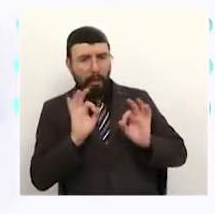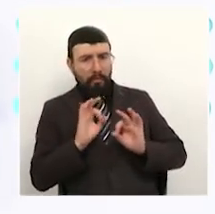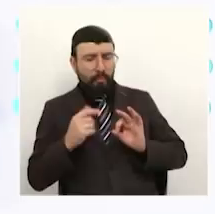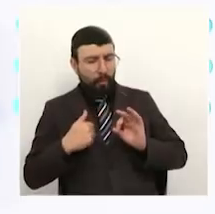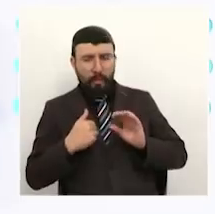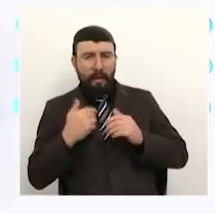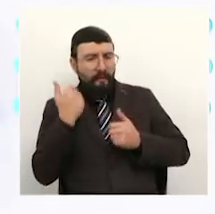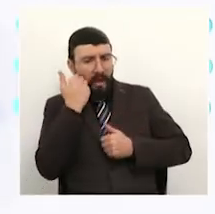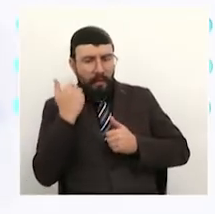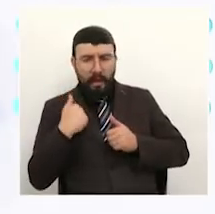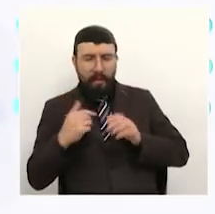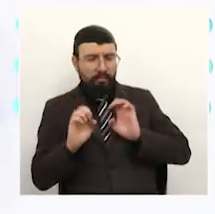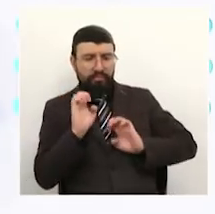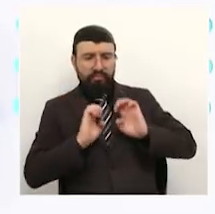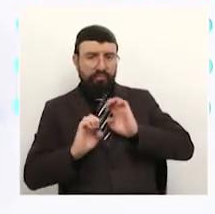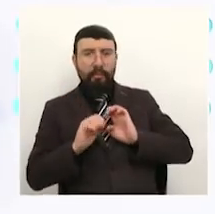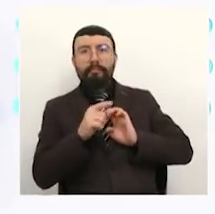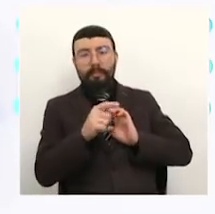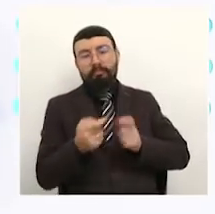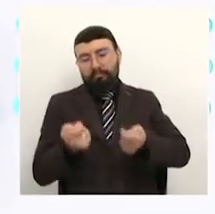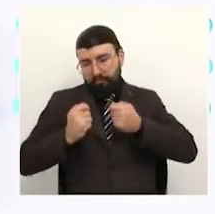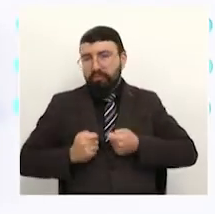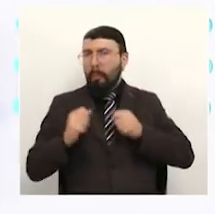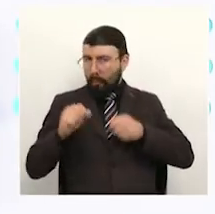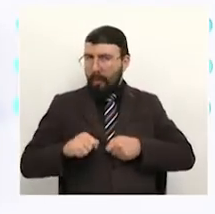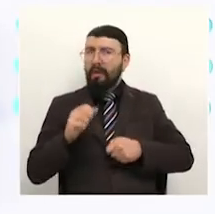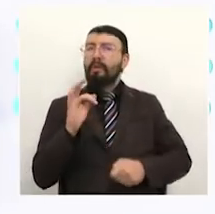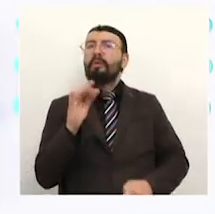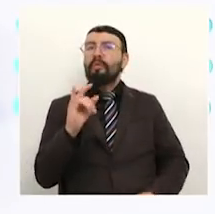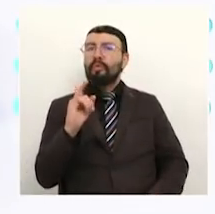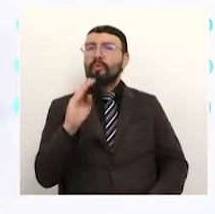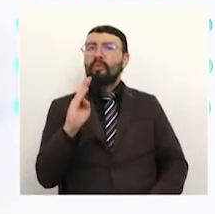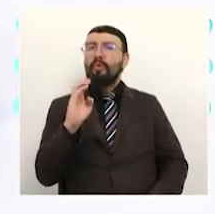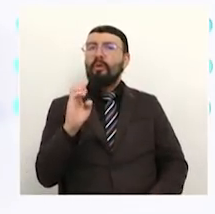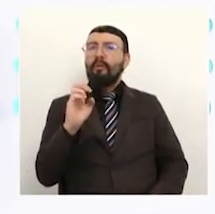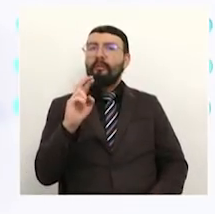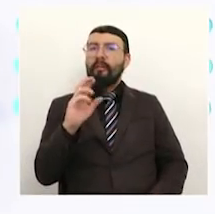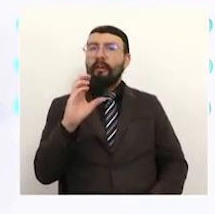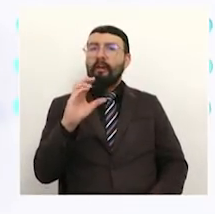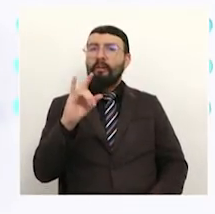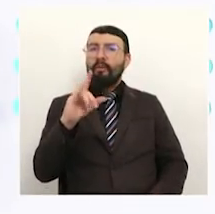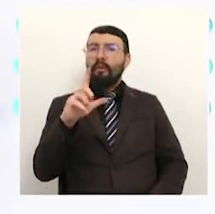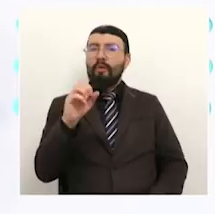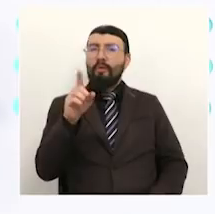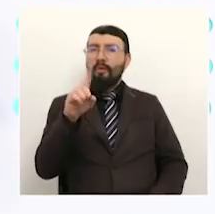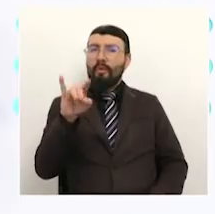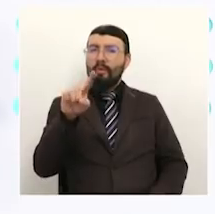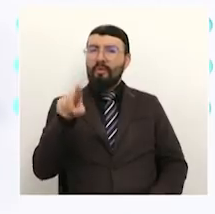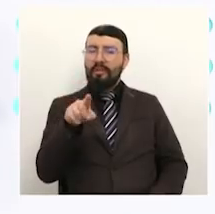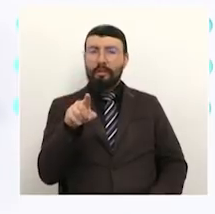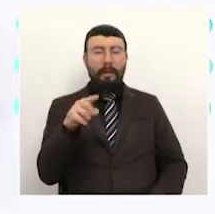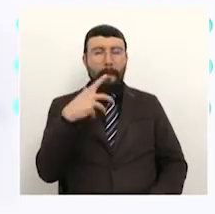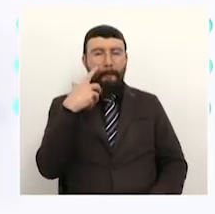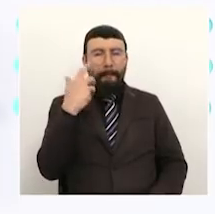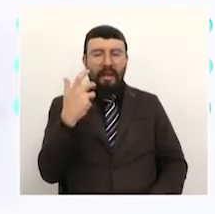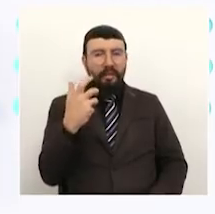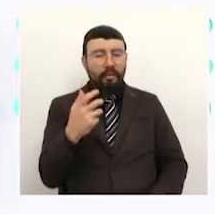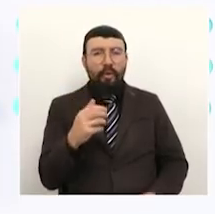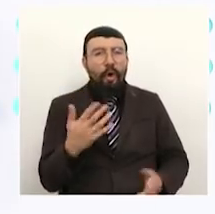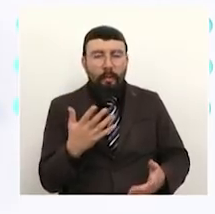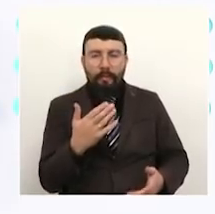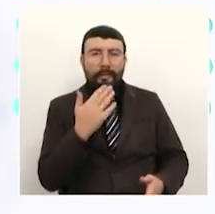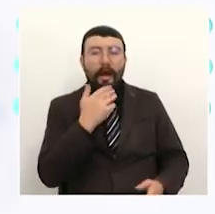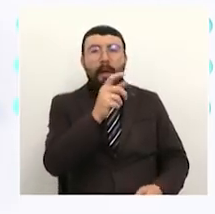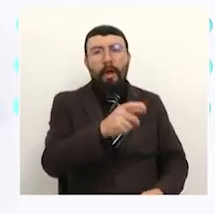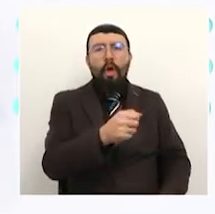defensas y pueden contagiarse con tuberculosis la vía principal de la tuberculosis son las gotitas respiratorias o sea cuando yo